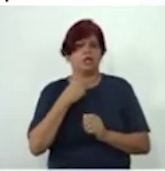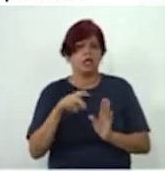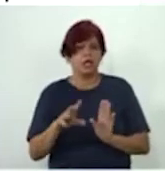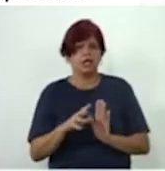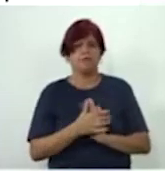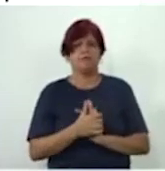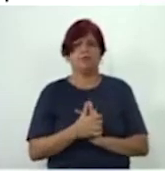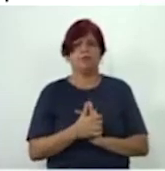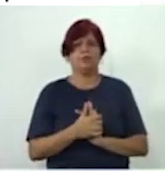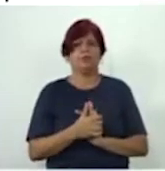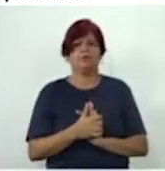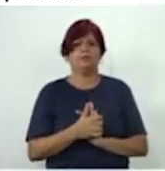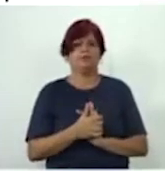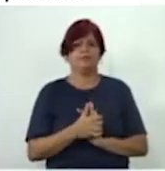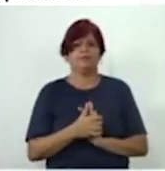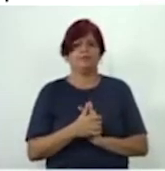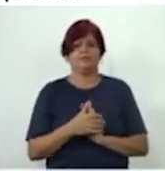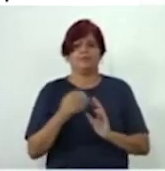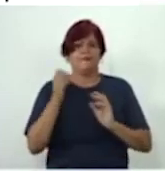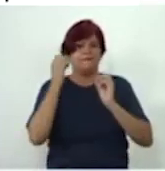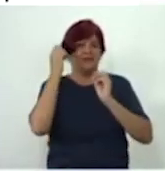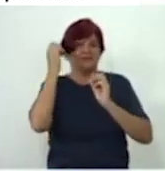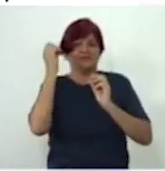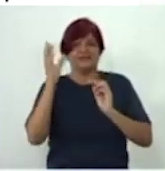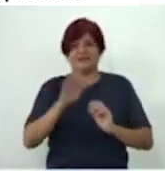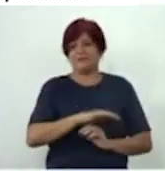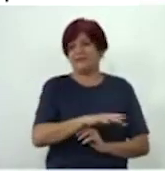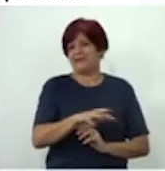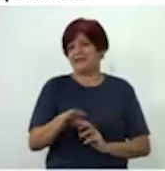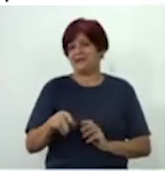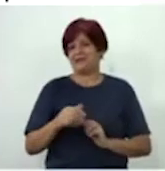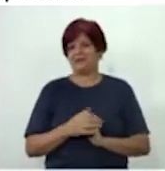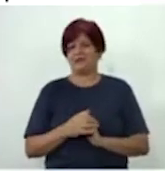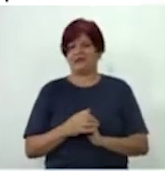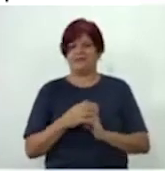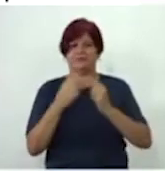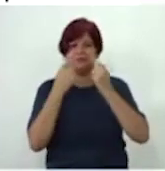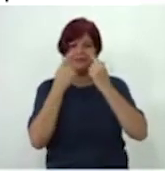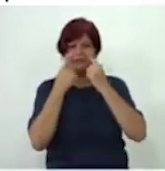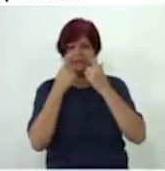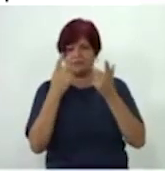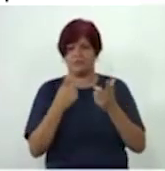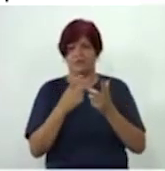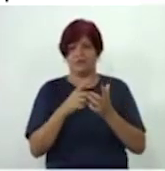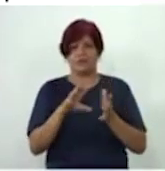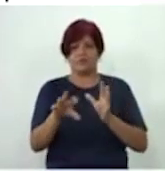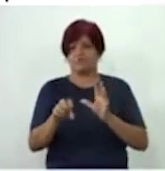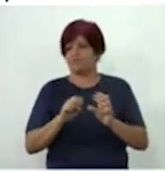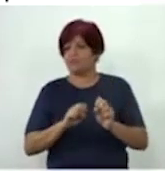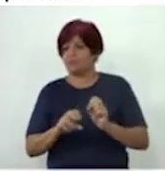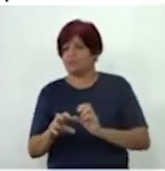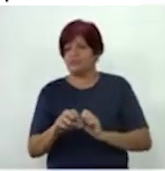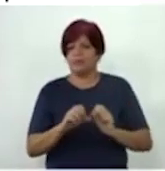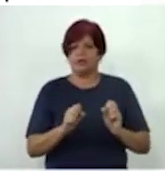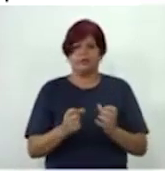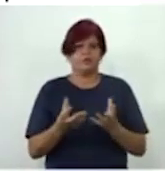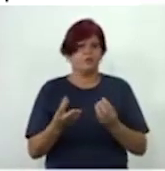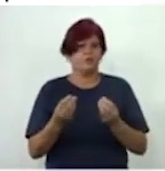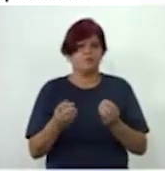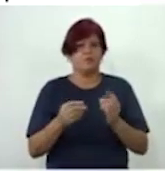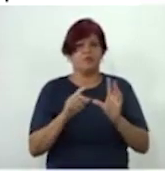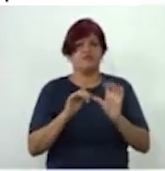educativo Misterios de la Naturaleza, donde se aprecia una recopilación de un amplio volumen